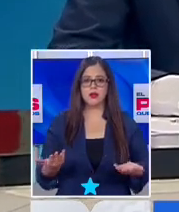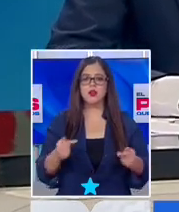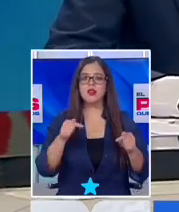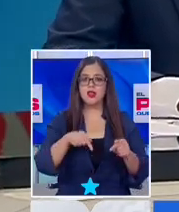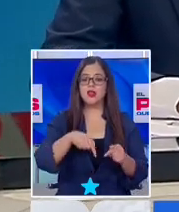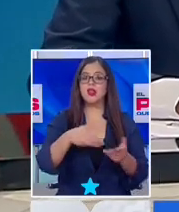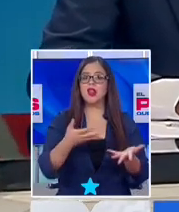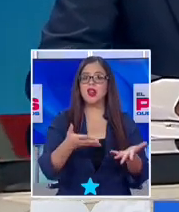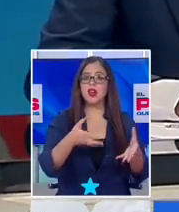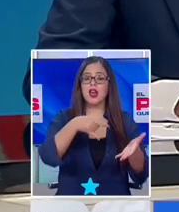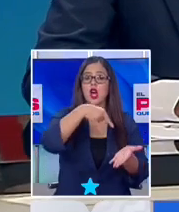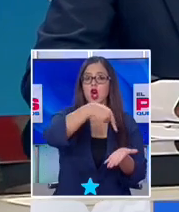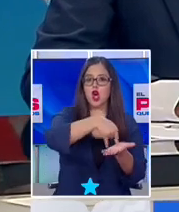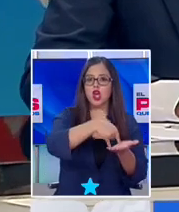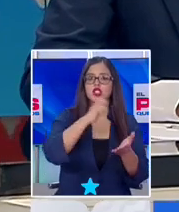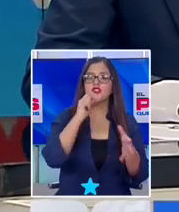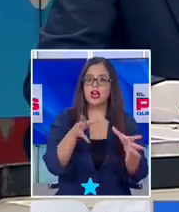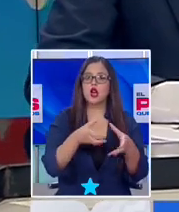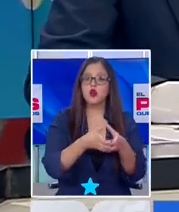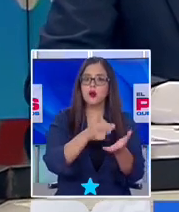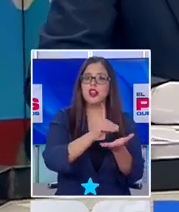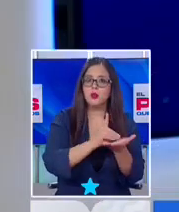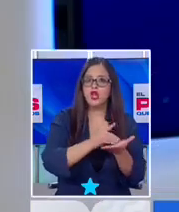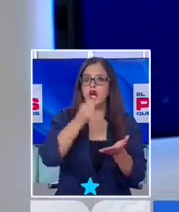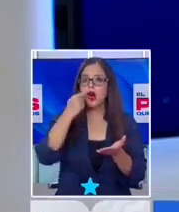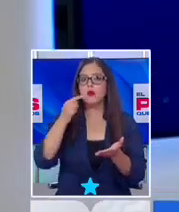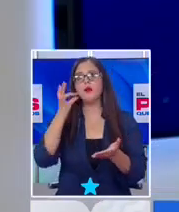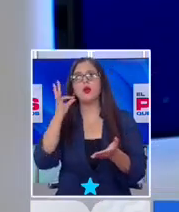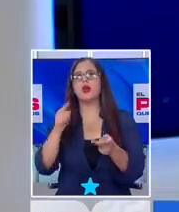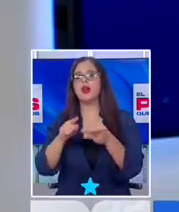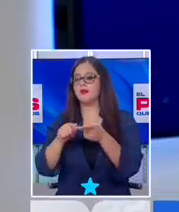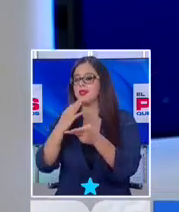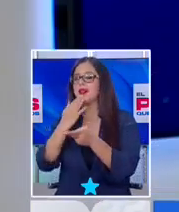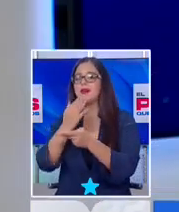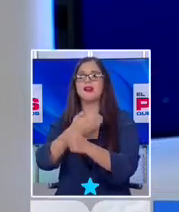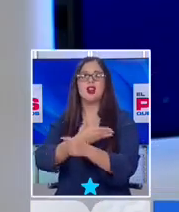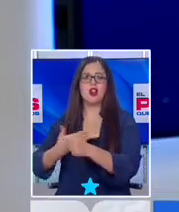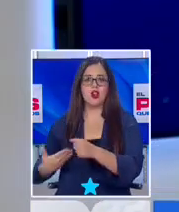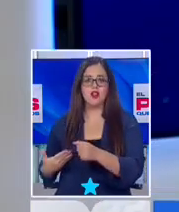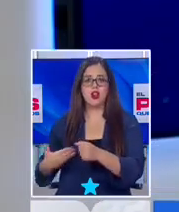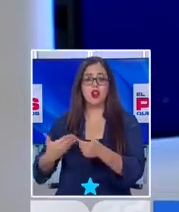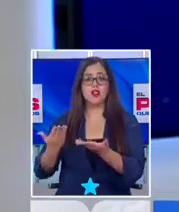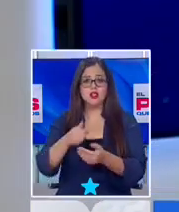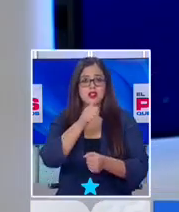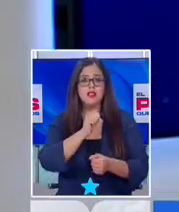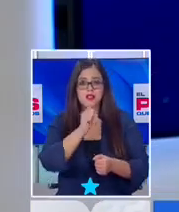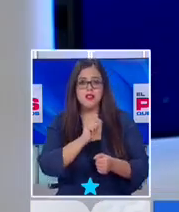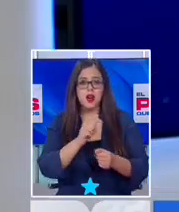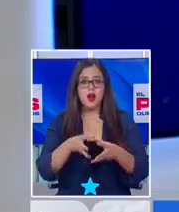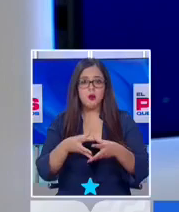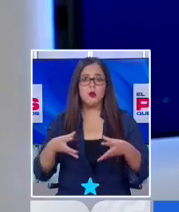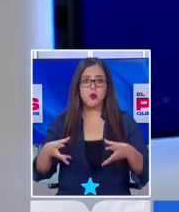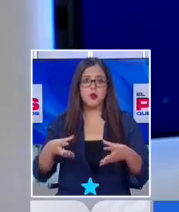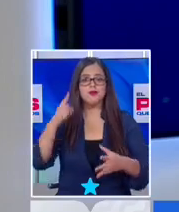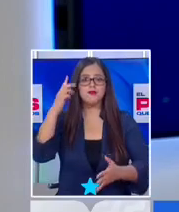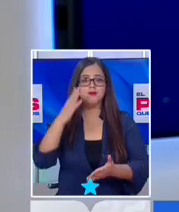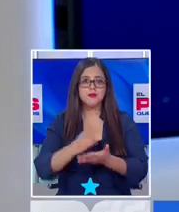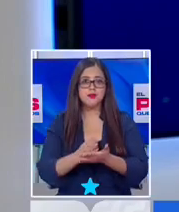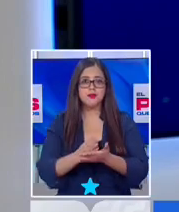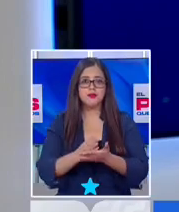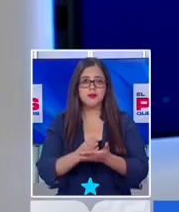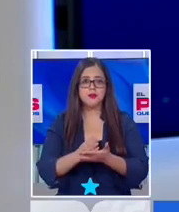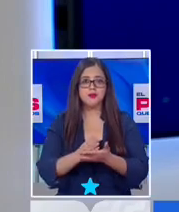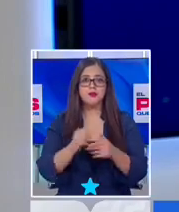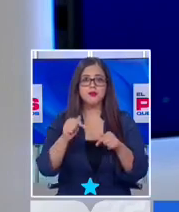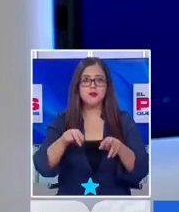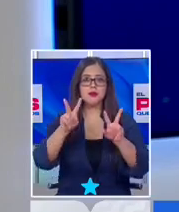congreso diputada diputados que va a ser muy fuerte y el poder ejecutivo entonces yo creo que todavía falta bastante que ir decidiendo en